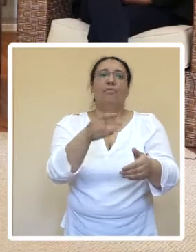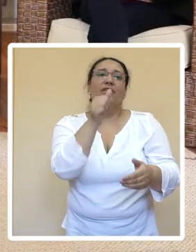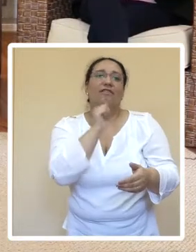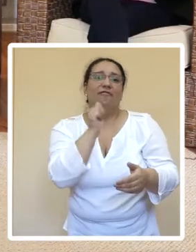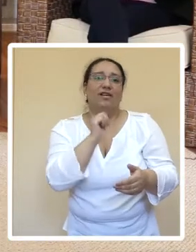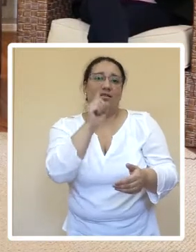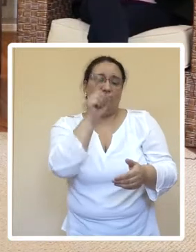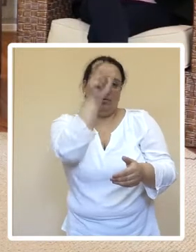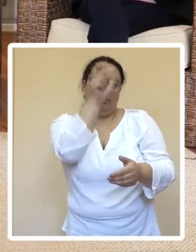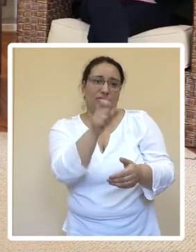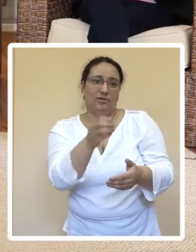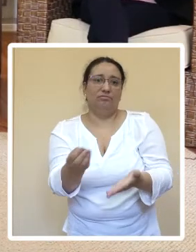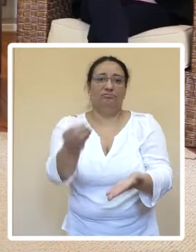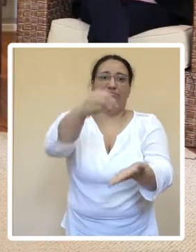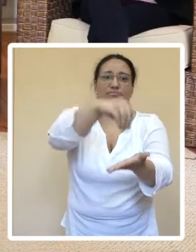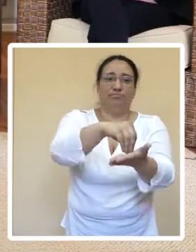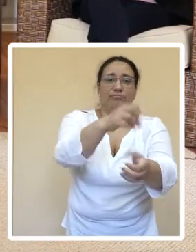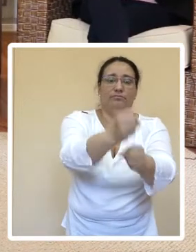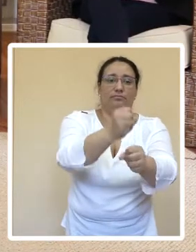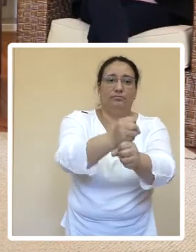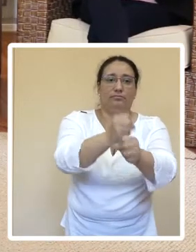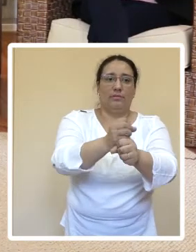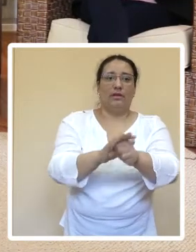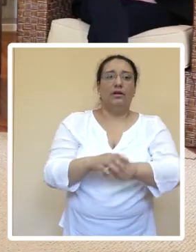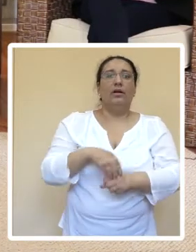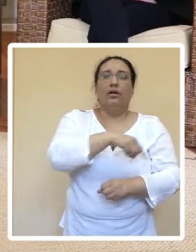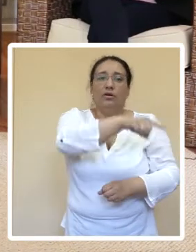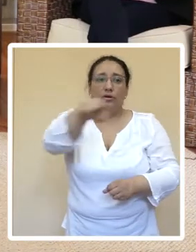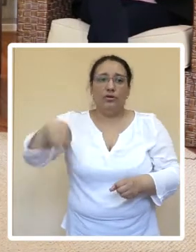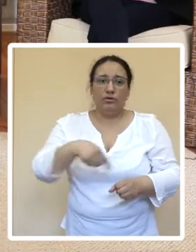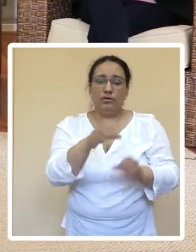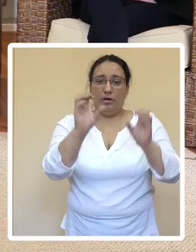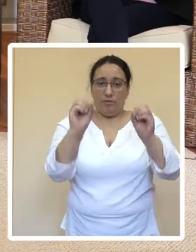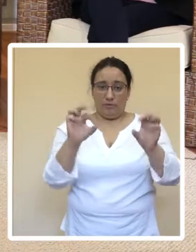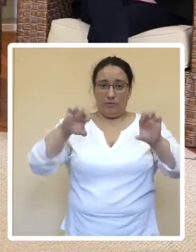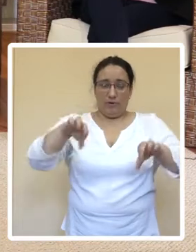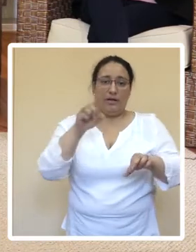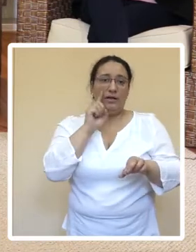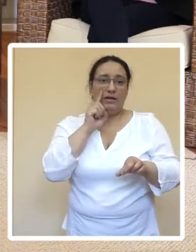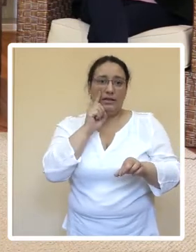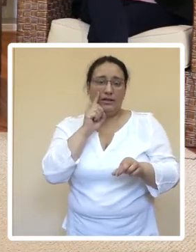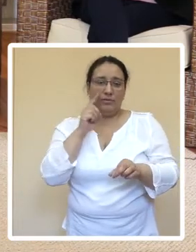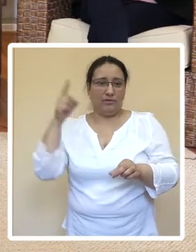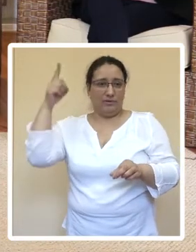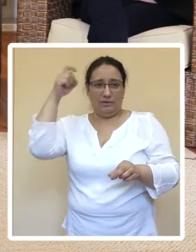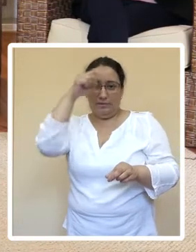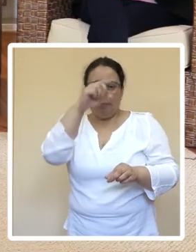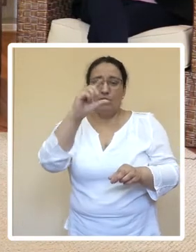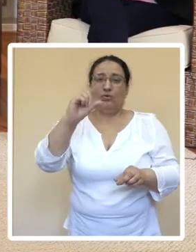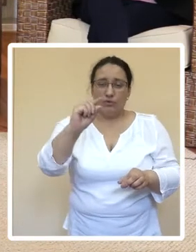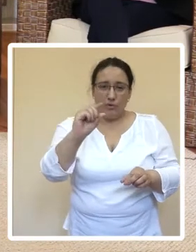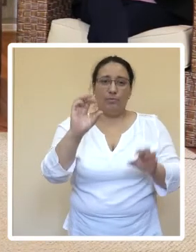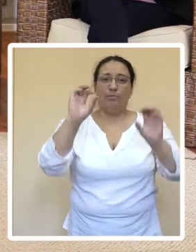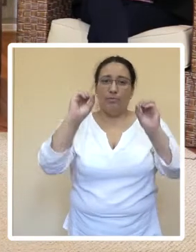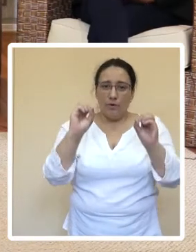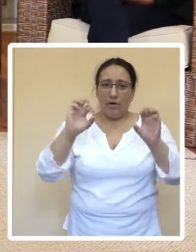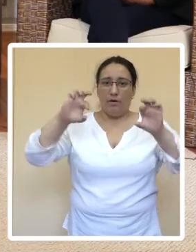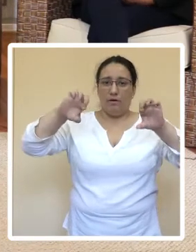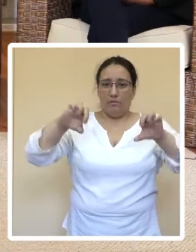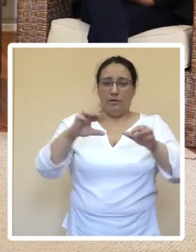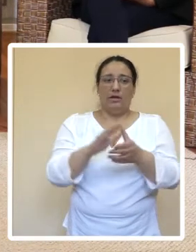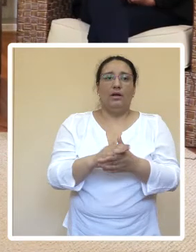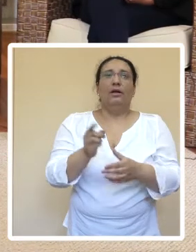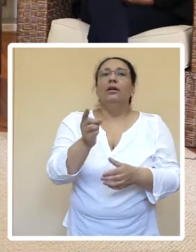nuestro. Entonces, desde ese punto de vista, nosotros las posibilidades que tenemos son más bien limitadas, porque no tenemos cómo ofrecerle a esa persona